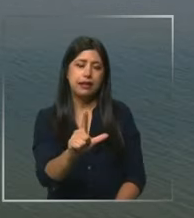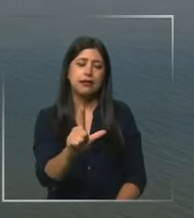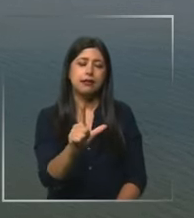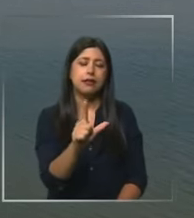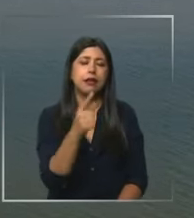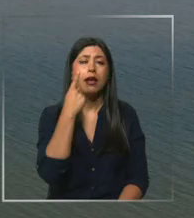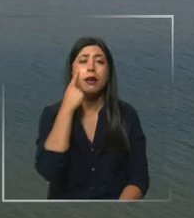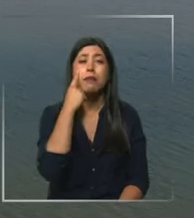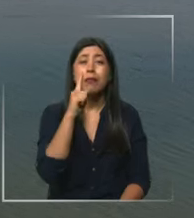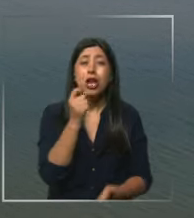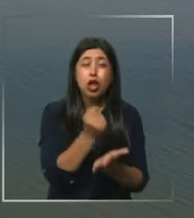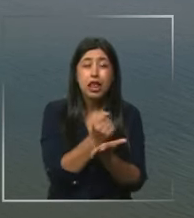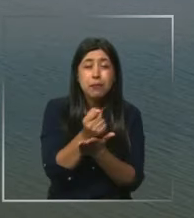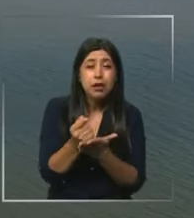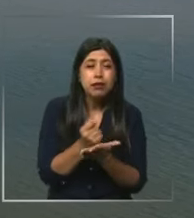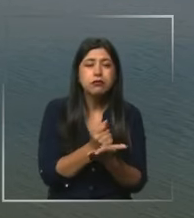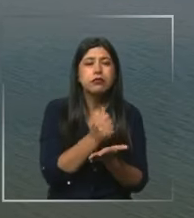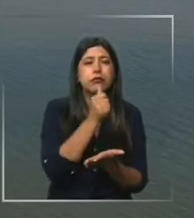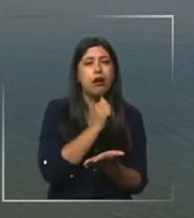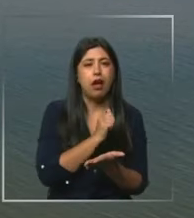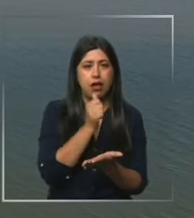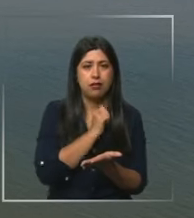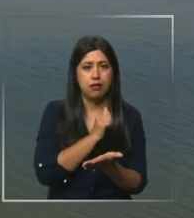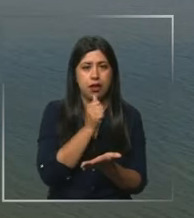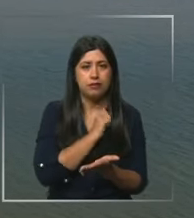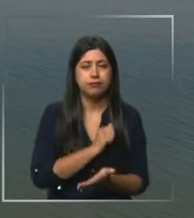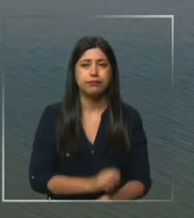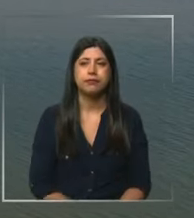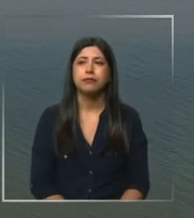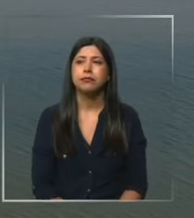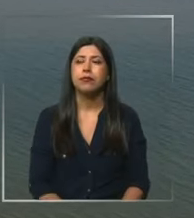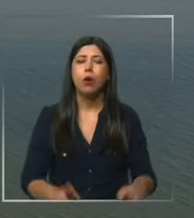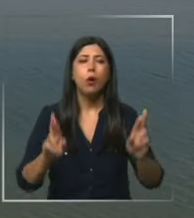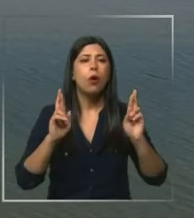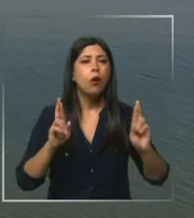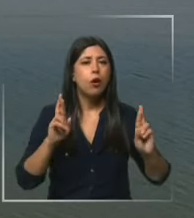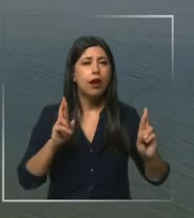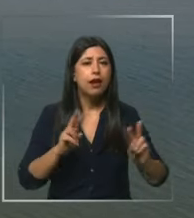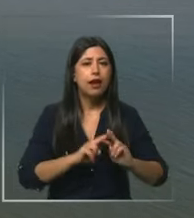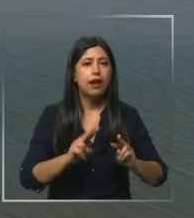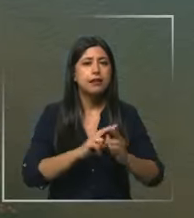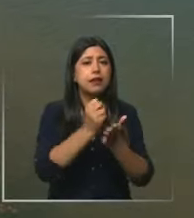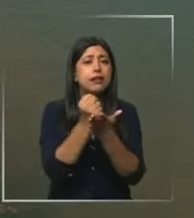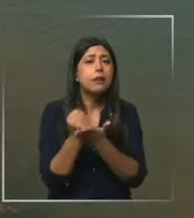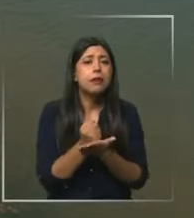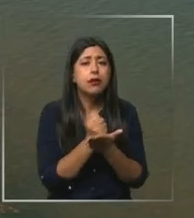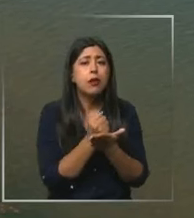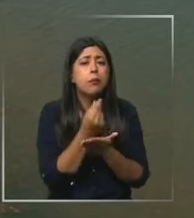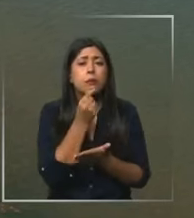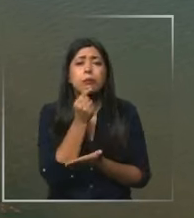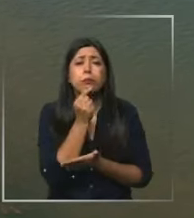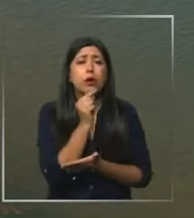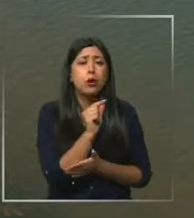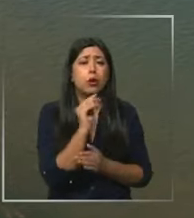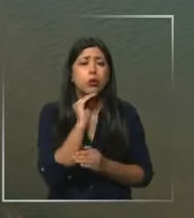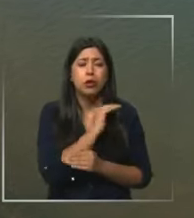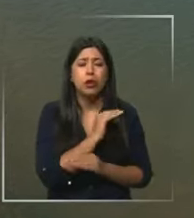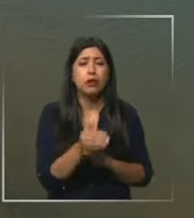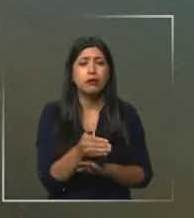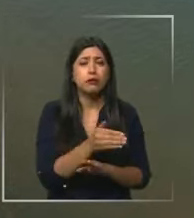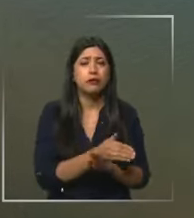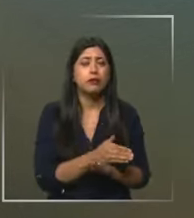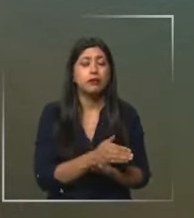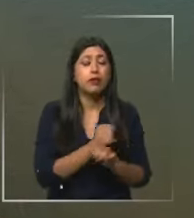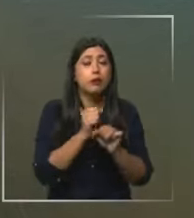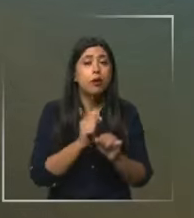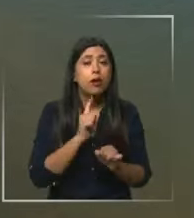la tramitación aún no se realiza. Esperamos que puedan realizarse esa tramitación lo antes posible para que podamos contar